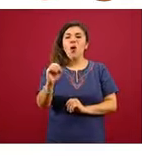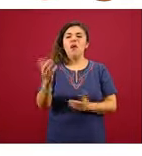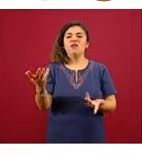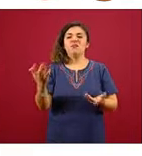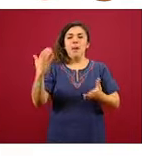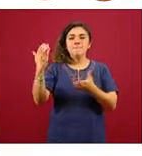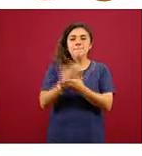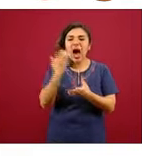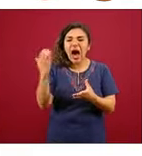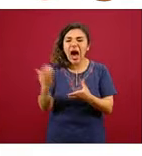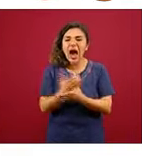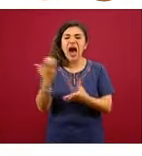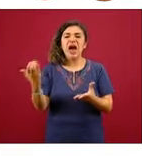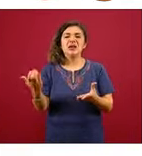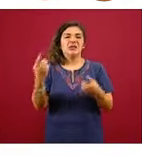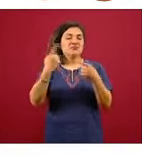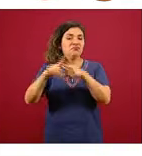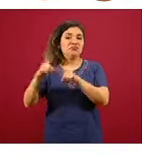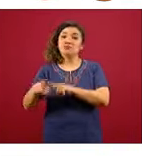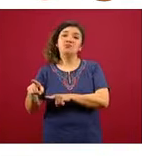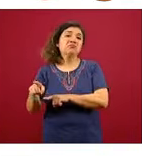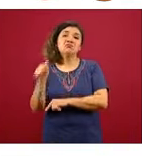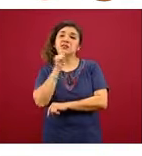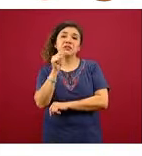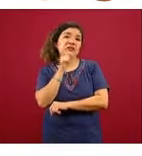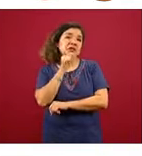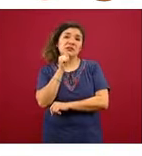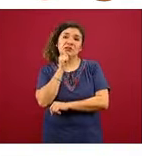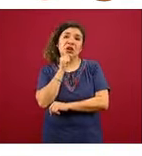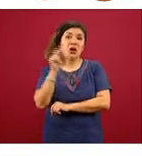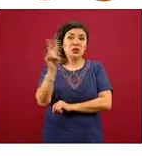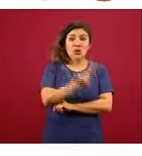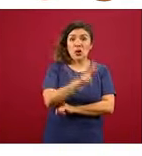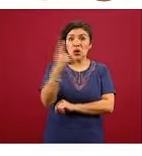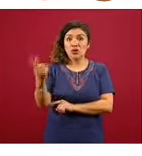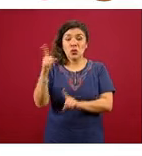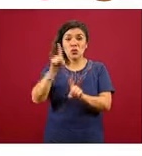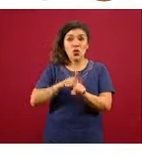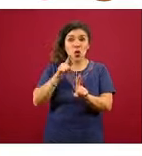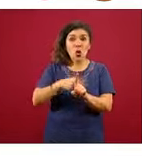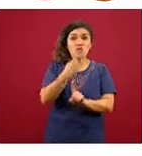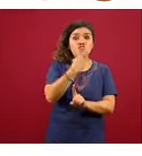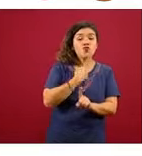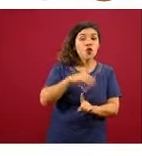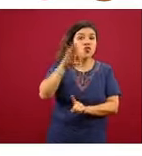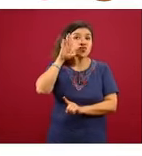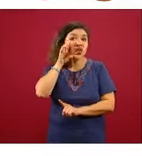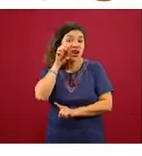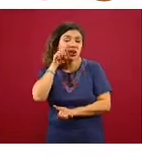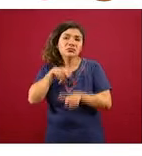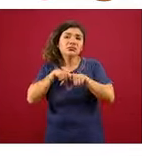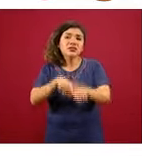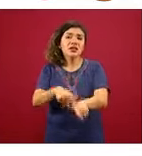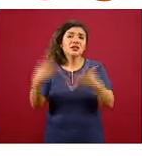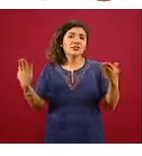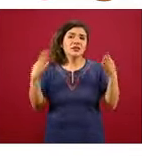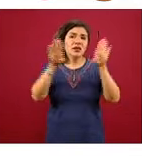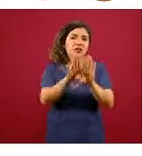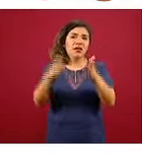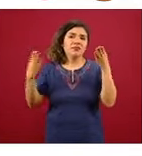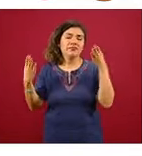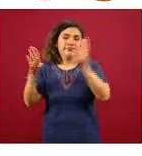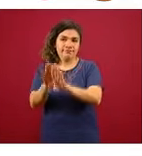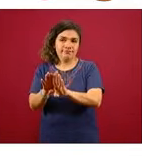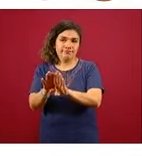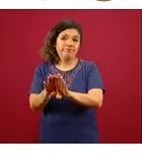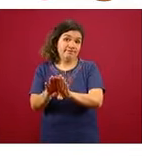cantidad poblacional, así como bares y similares, aún en los dos colores, tanto el rojo como el naranja, continúan cerrados.